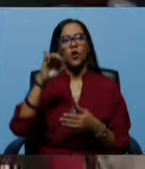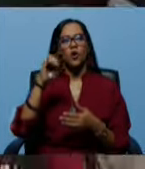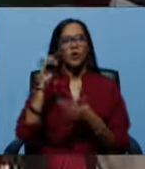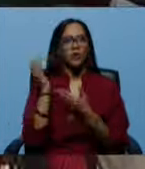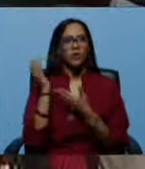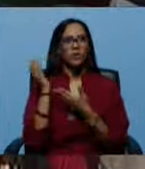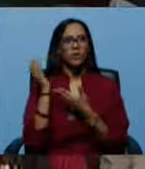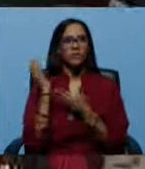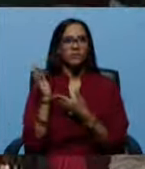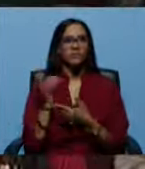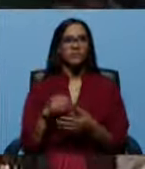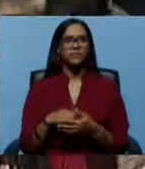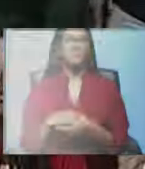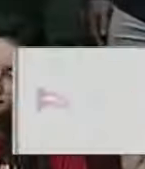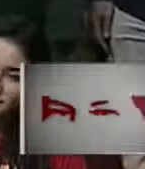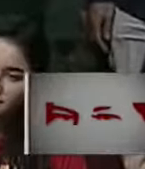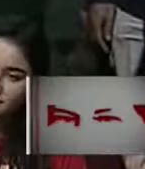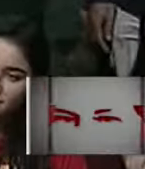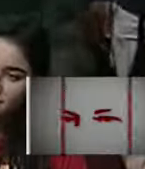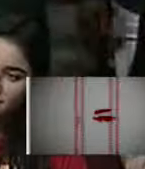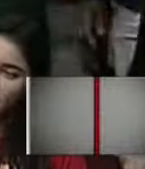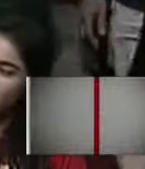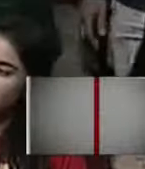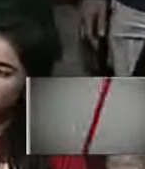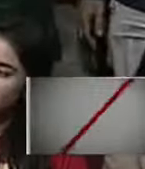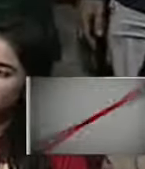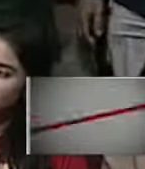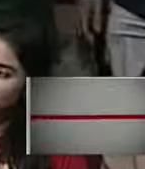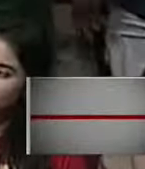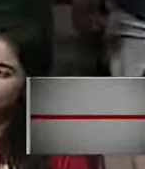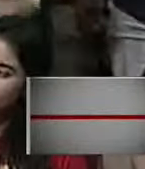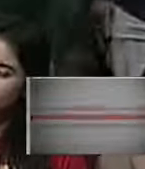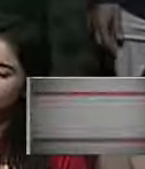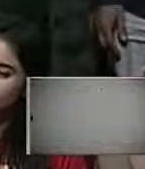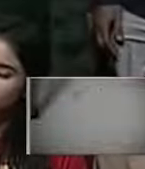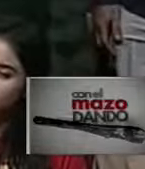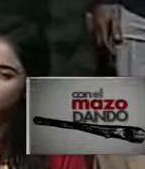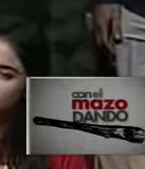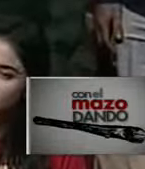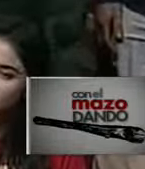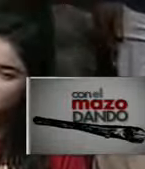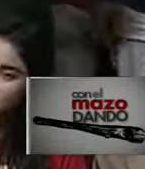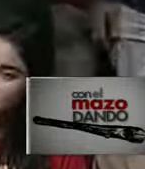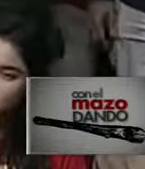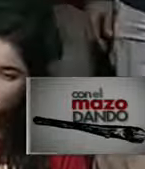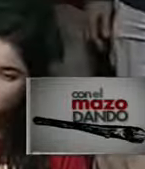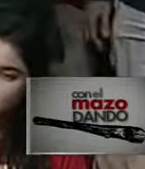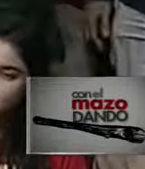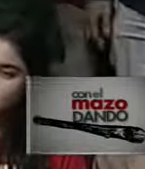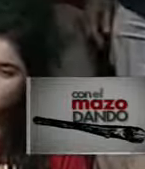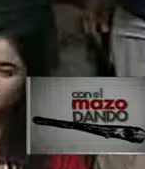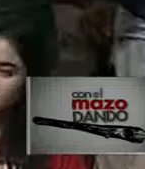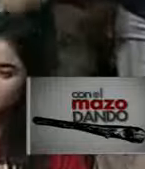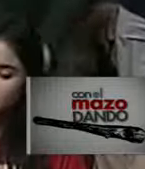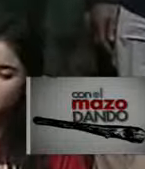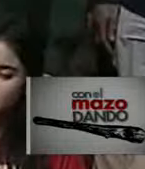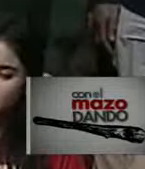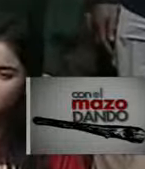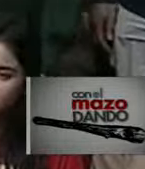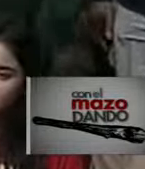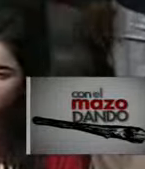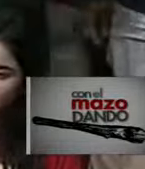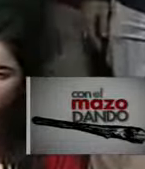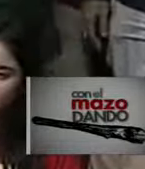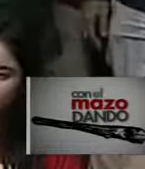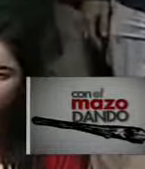Echegarreta. ¡Presente! Beatriz del Carmen Jiménez. ¡Presente! Baudilio Valdemar Herrera. ¡Presente! Jorge Luis